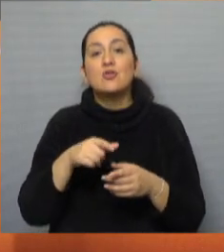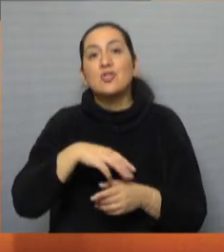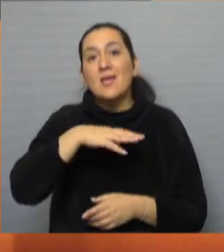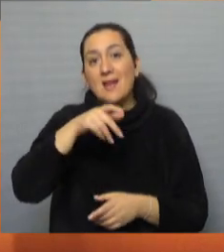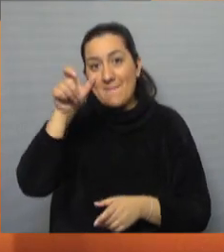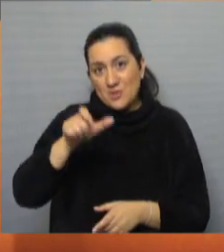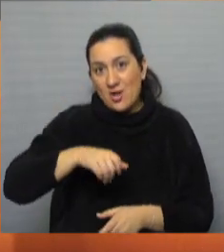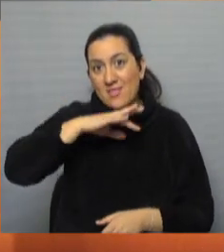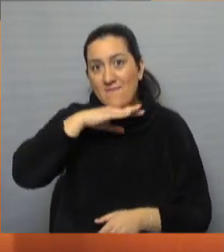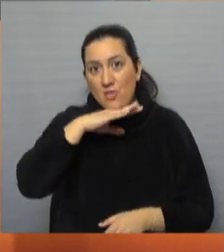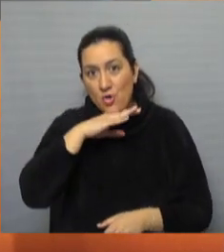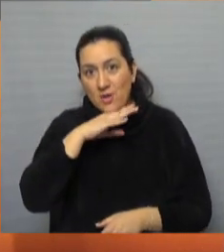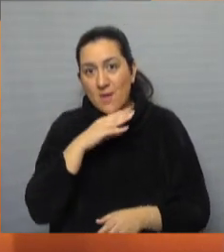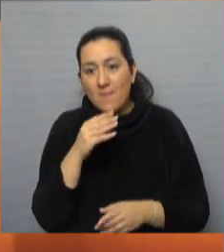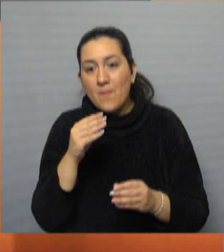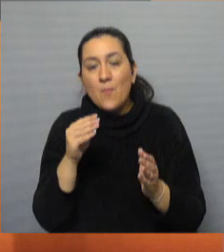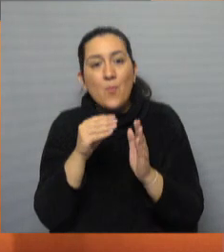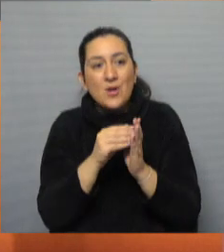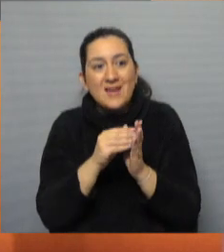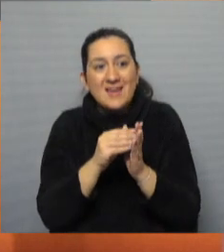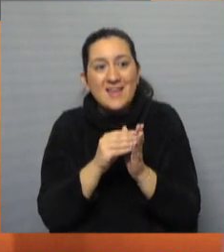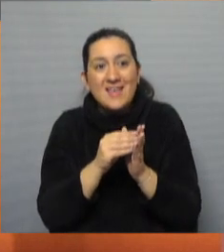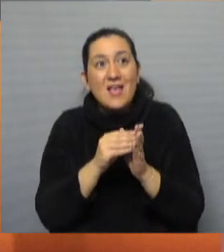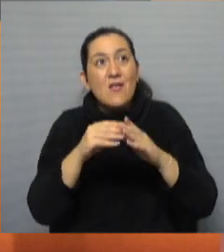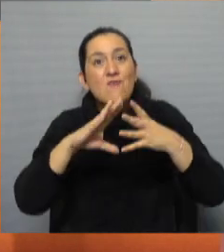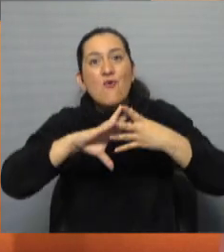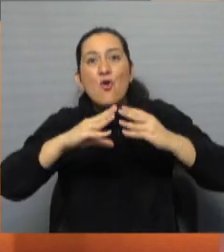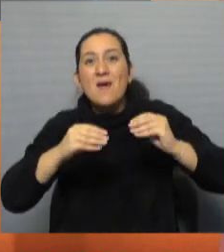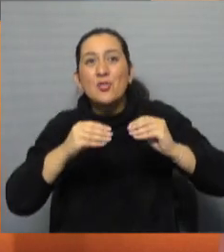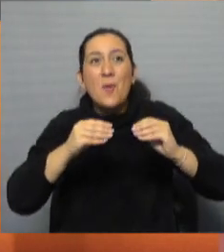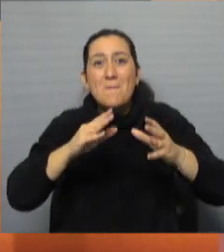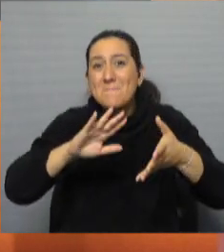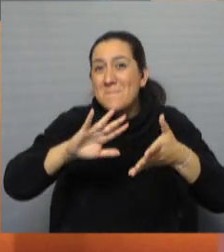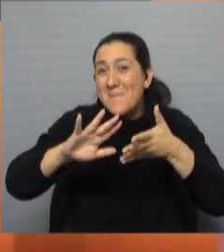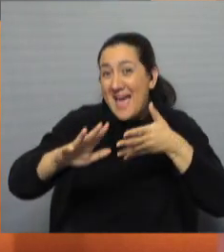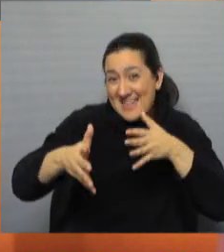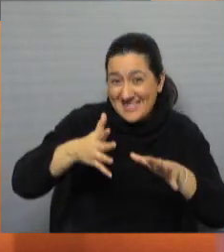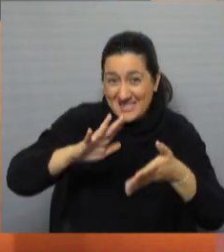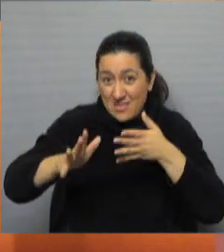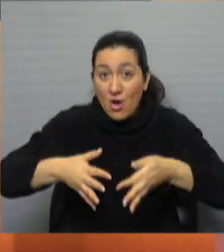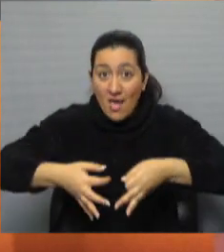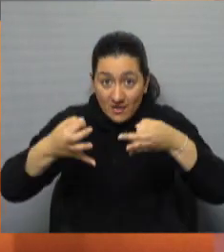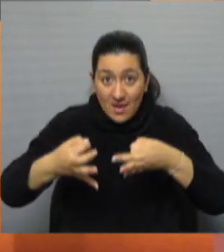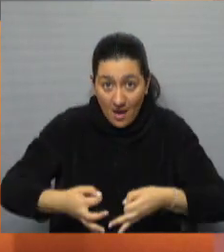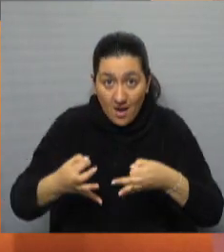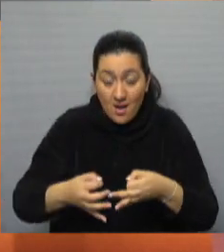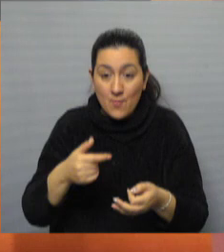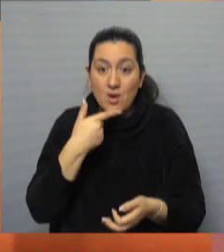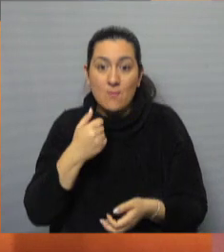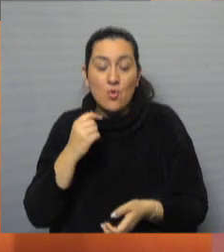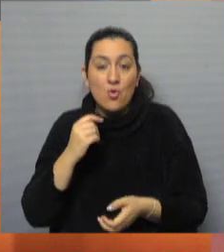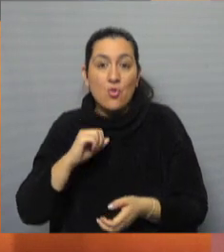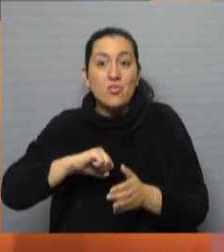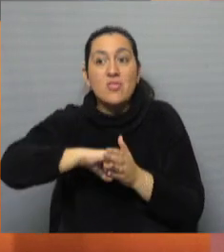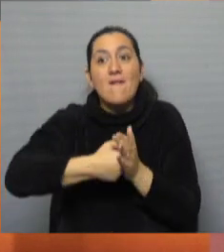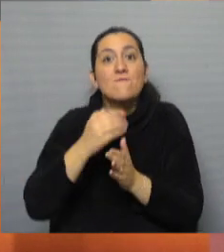utilizan una paleta de colores no sé cómo se llama técnicamente pero la página es similar a la original desde el bro por ejemplo en este caso se